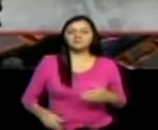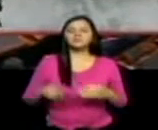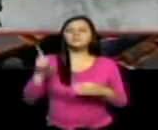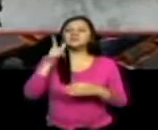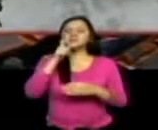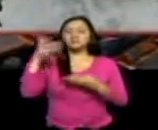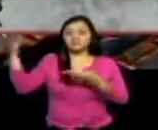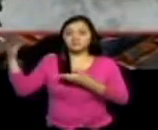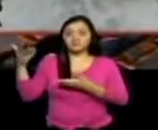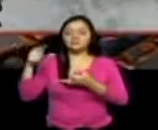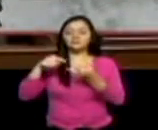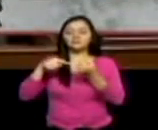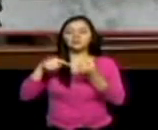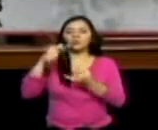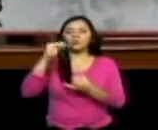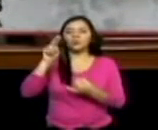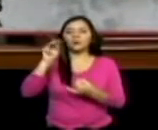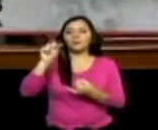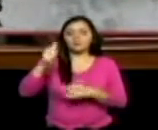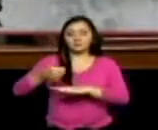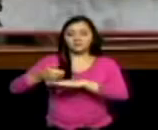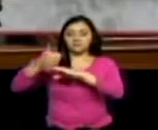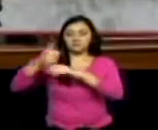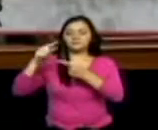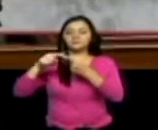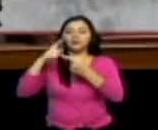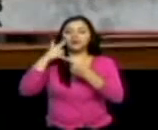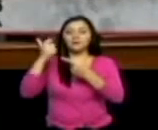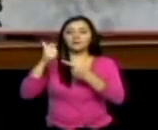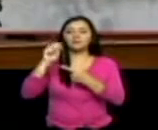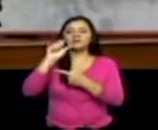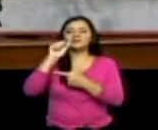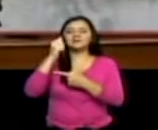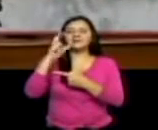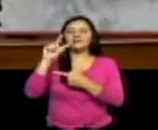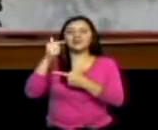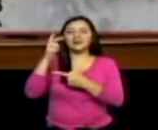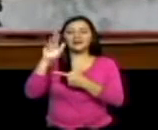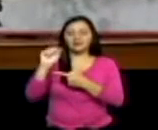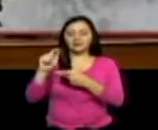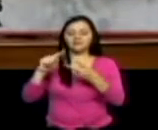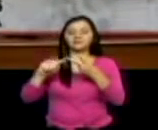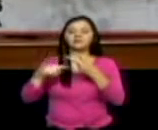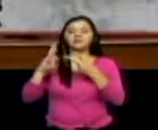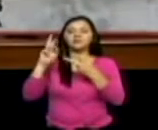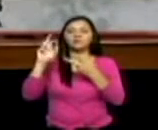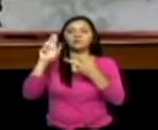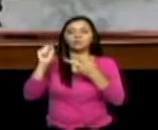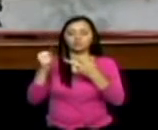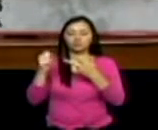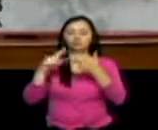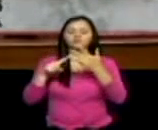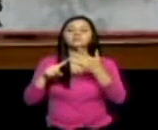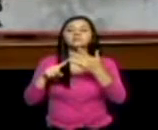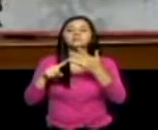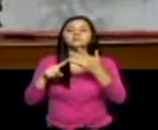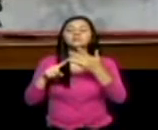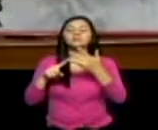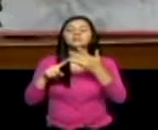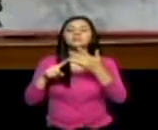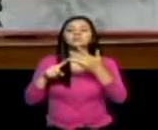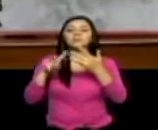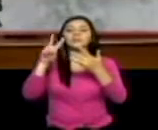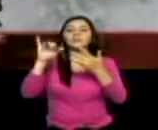Sonia Echevarría Guamán, quien la presidirá. Señor congresista Marco Arana Segarra. Señor congresista Carlos Bruce Montes de Oca. Señor congresista